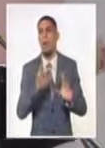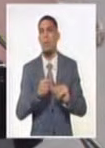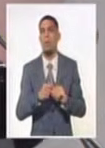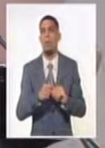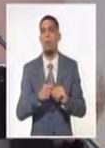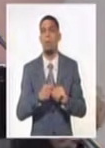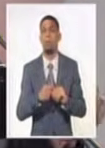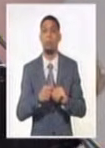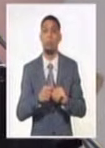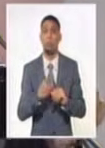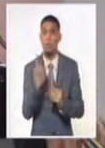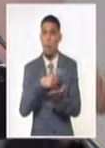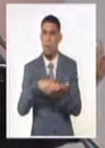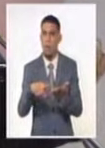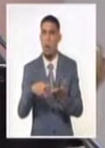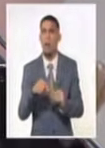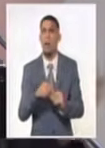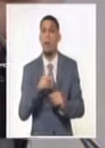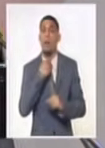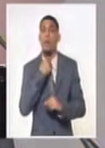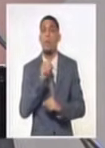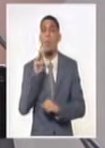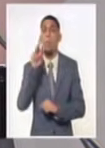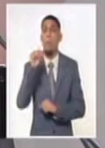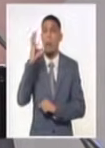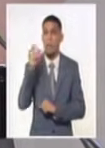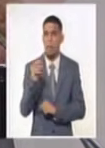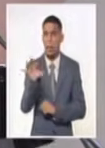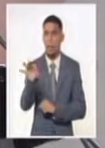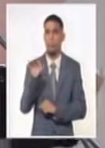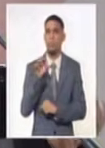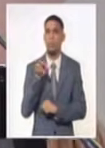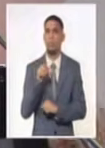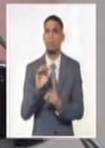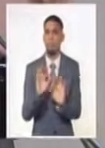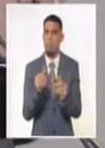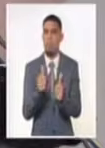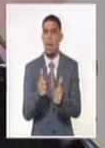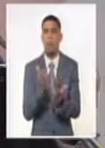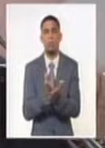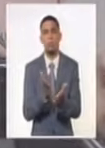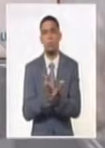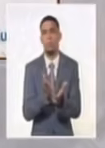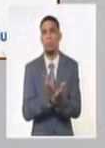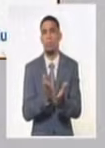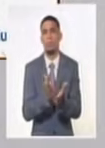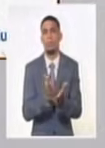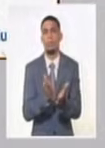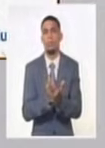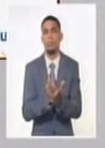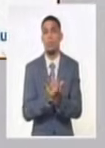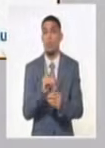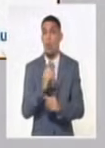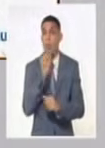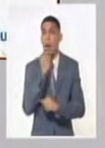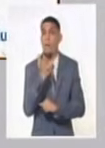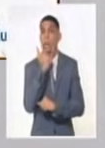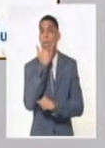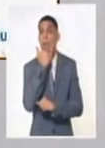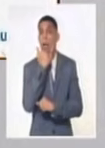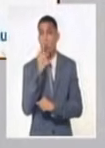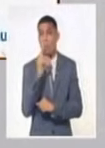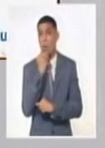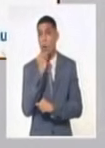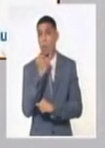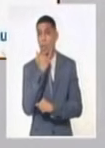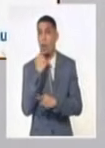semestre con una calidad digna, sin afectar esos conocimientos esenciales que hace falta que se apropien los